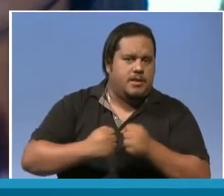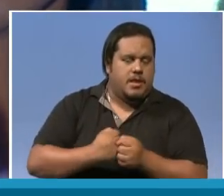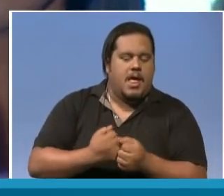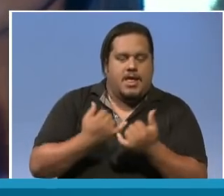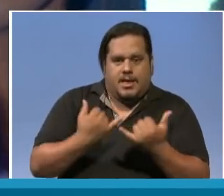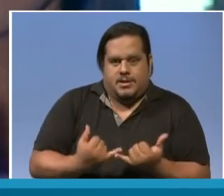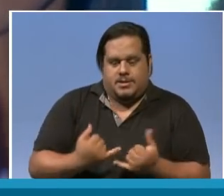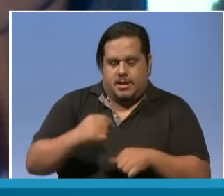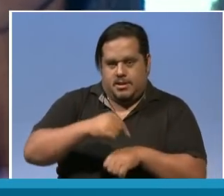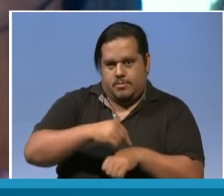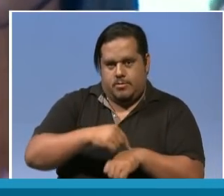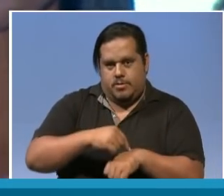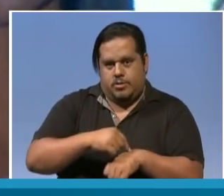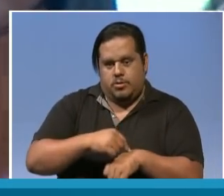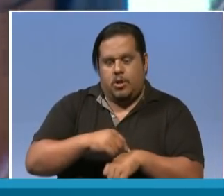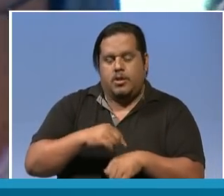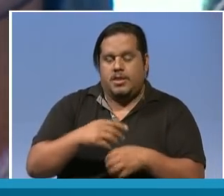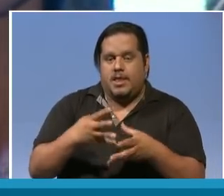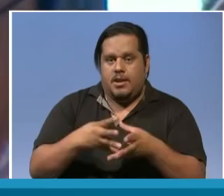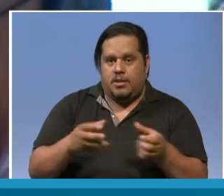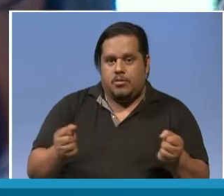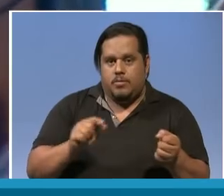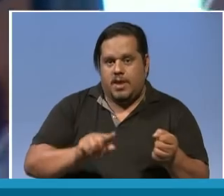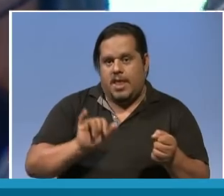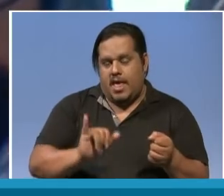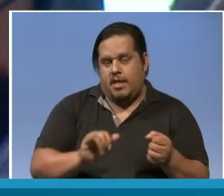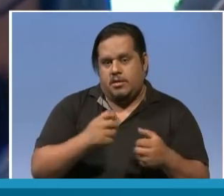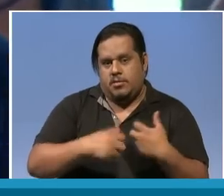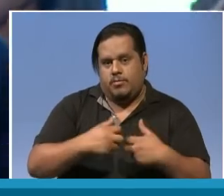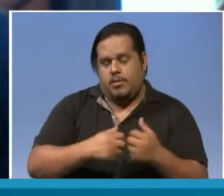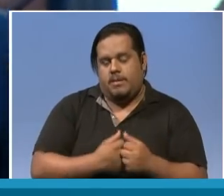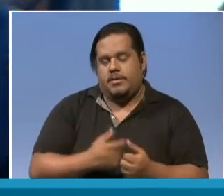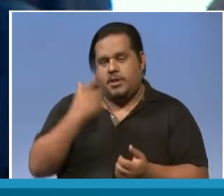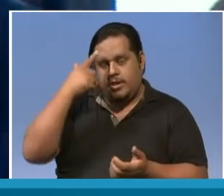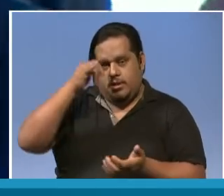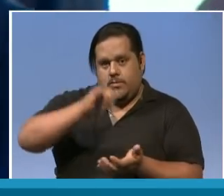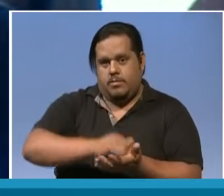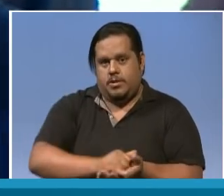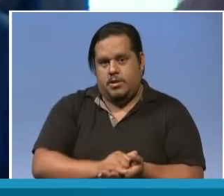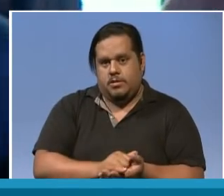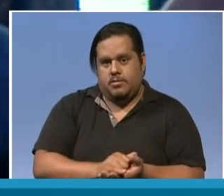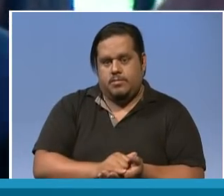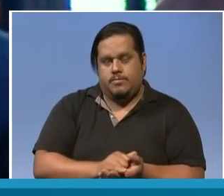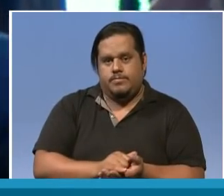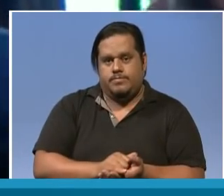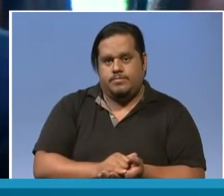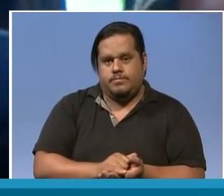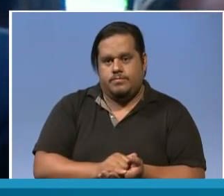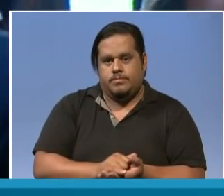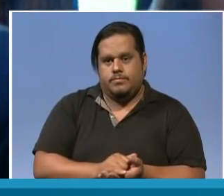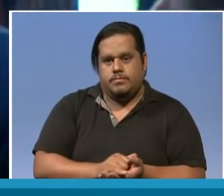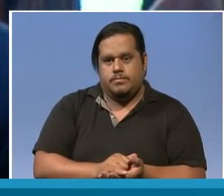el momento de que resolvamos. Por eso,